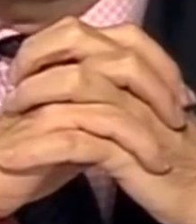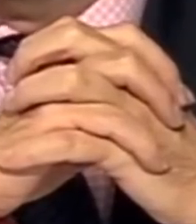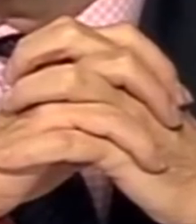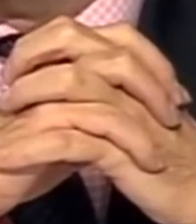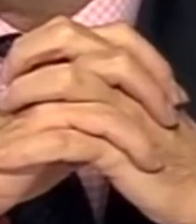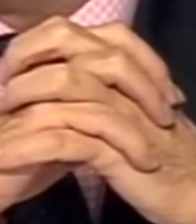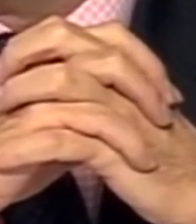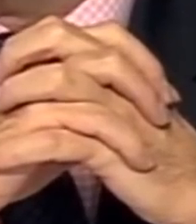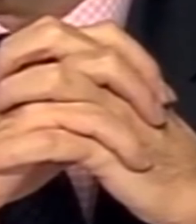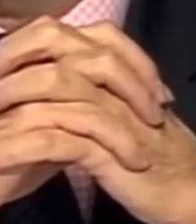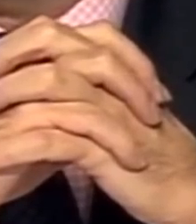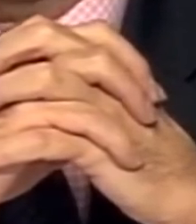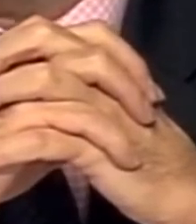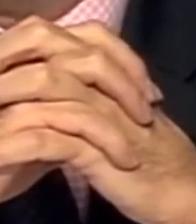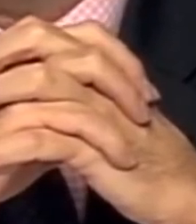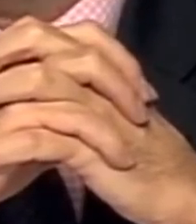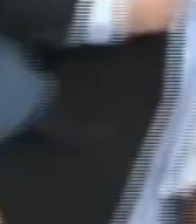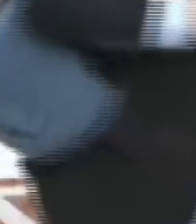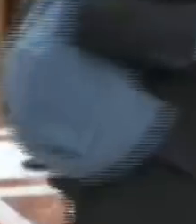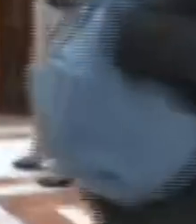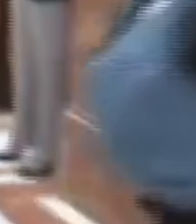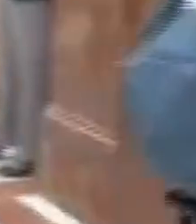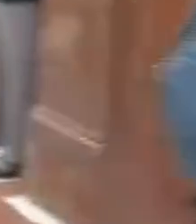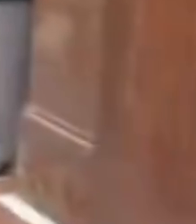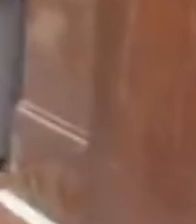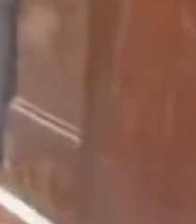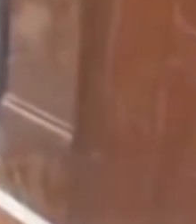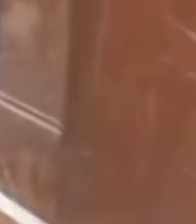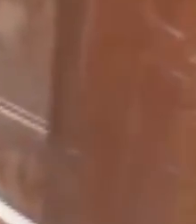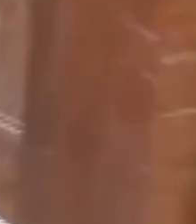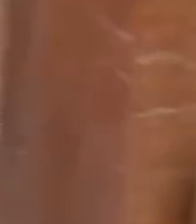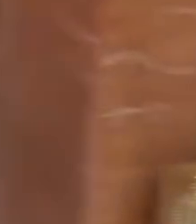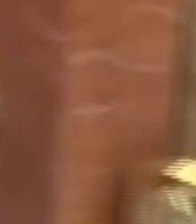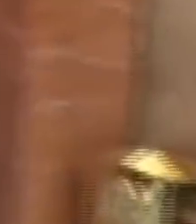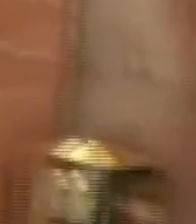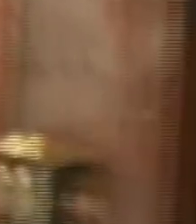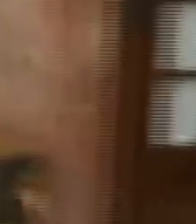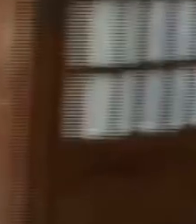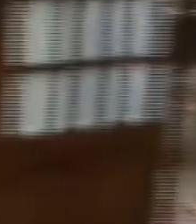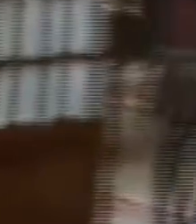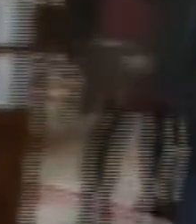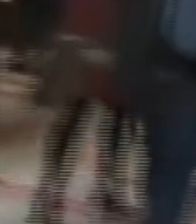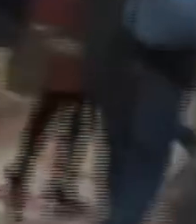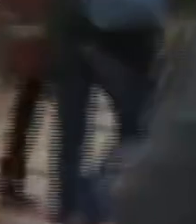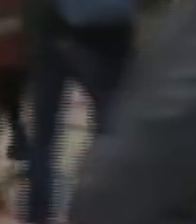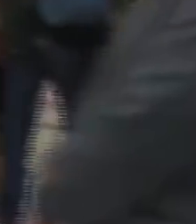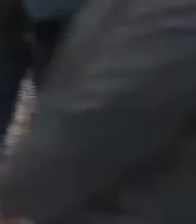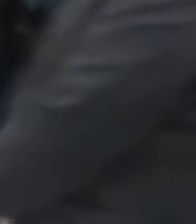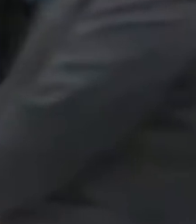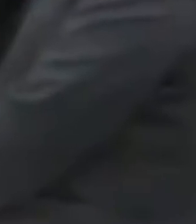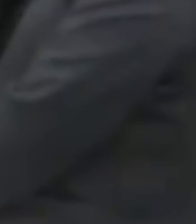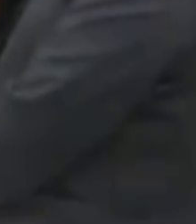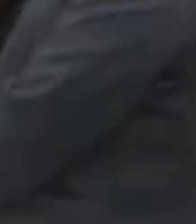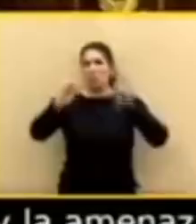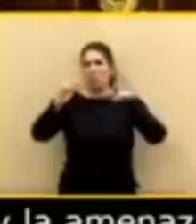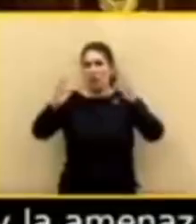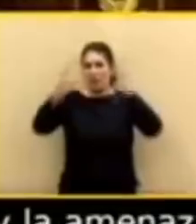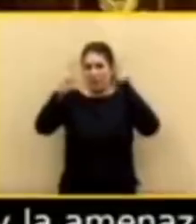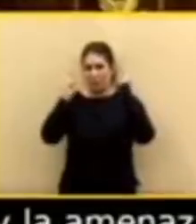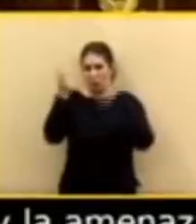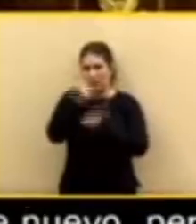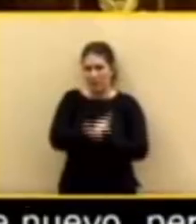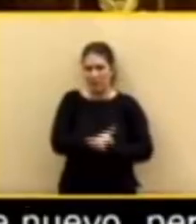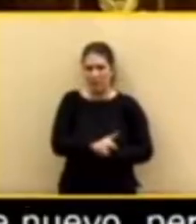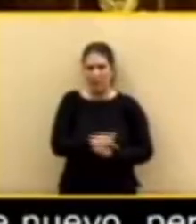yo creo, porque ve su liderazgo en peligro. Pablo Casado no ha sido en ningún momento Pablo Casado, ni ha hecho nada para lo